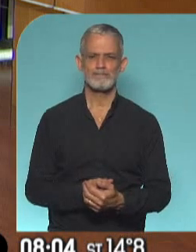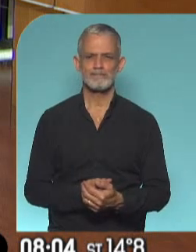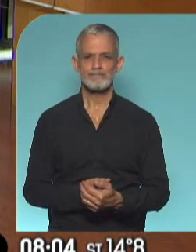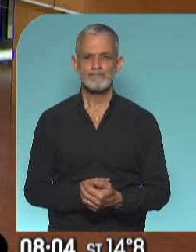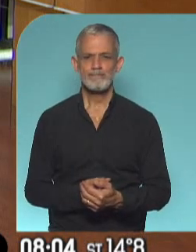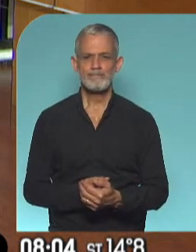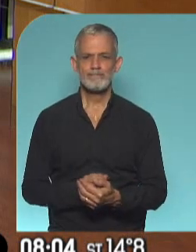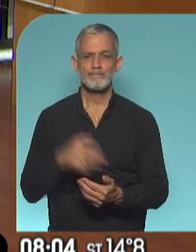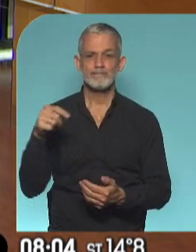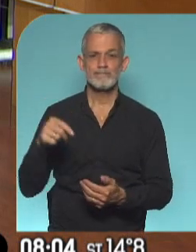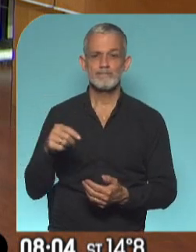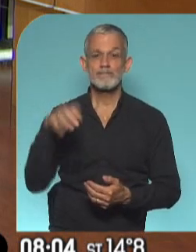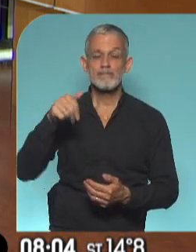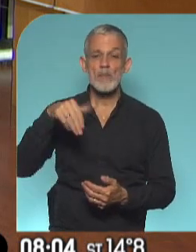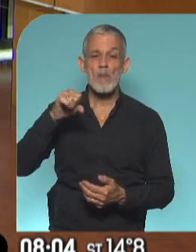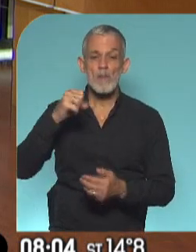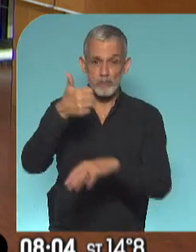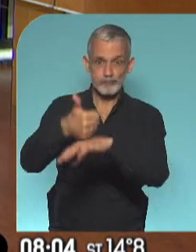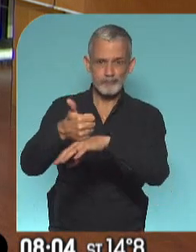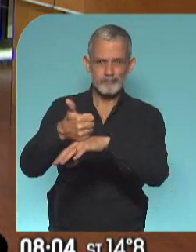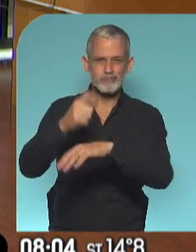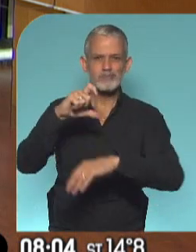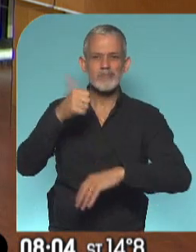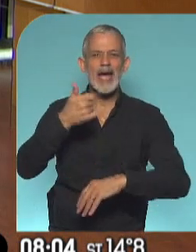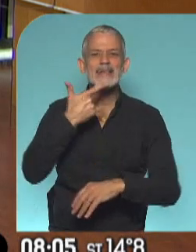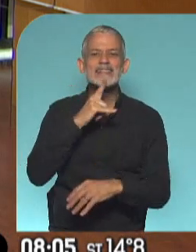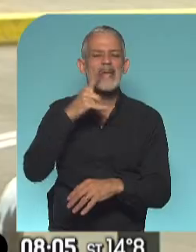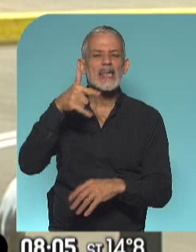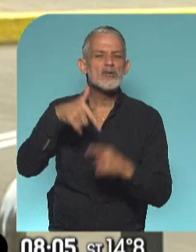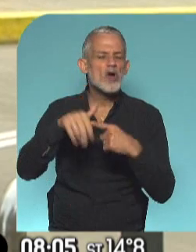Bien, nos vamos rápidamente al móvil. Daniel Castaño, buen día. ¿Con quién estás? Bienvenido.